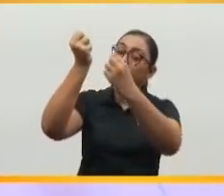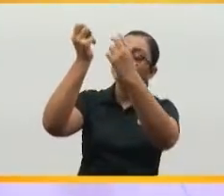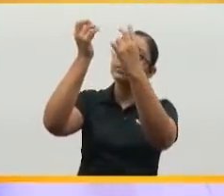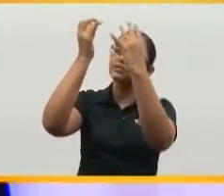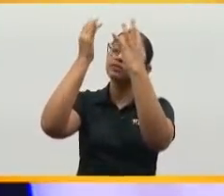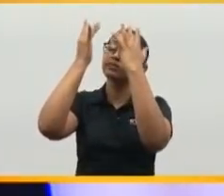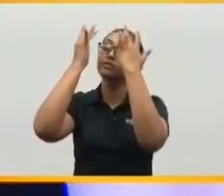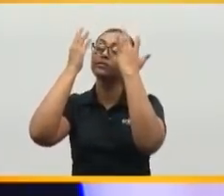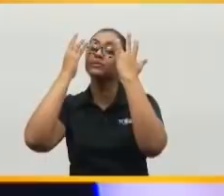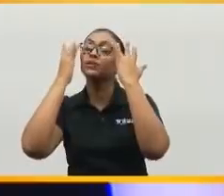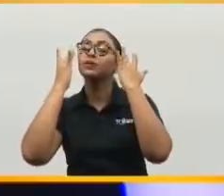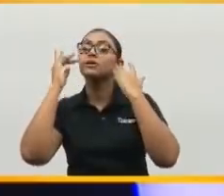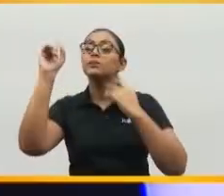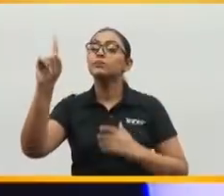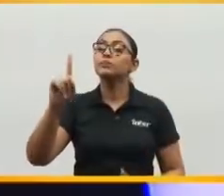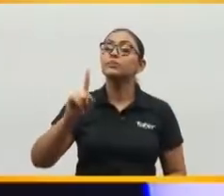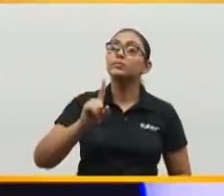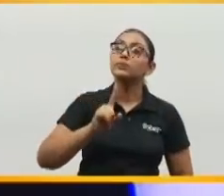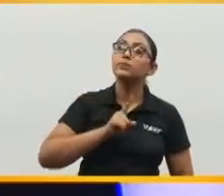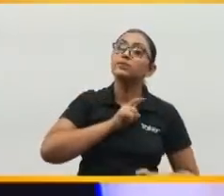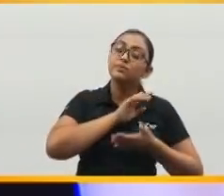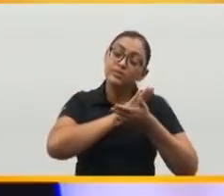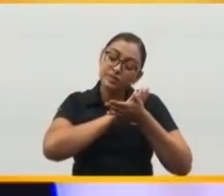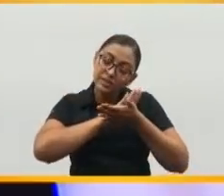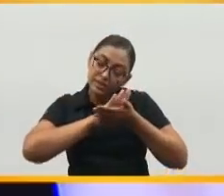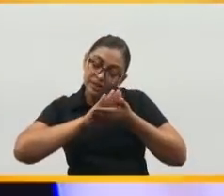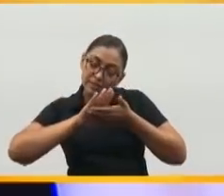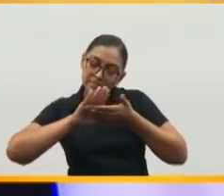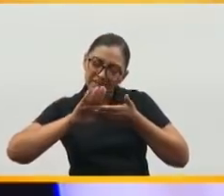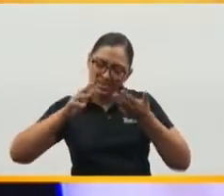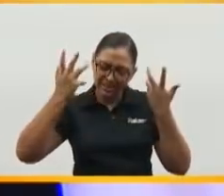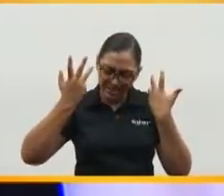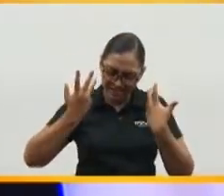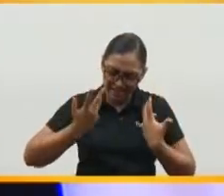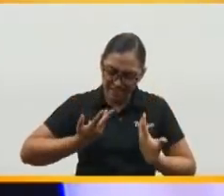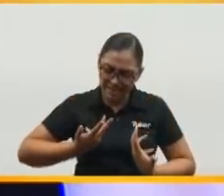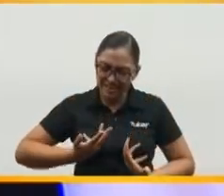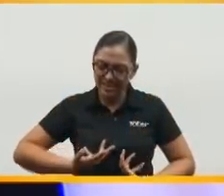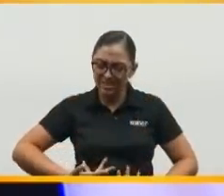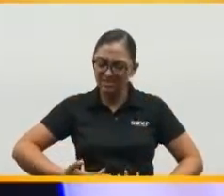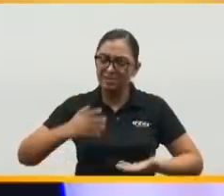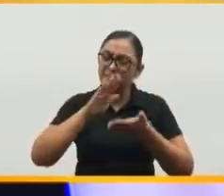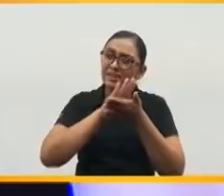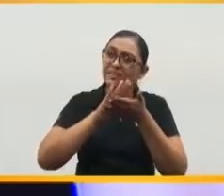Purifícame.